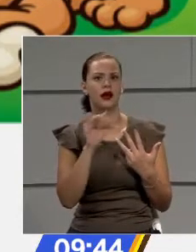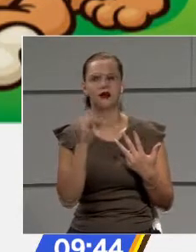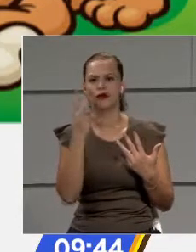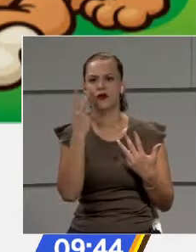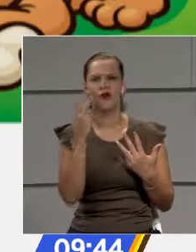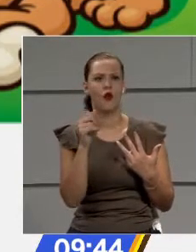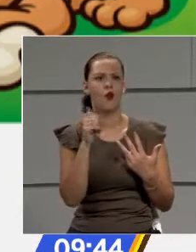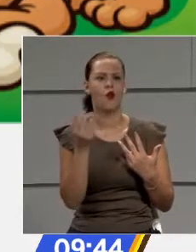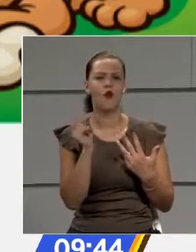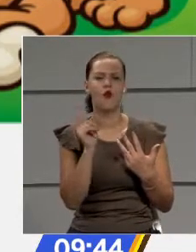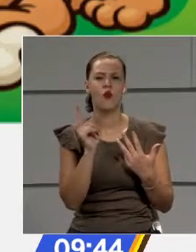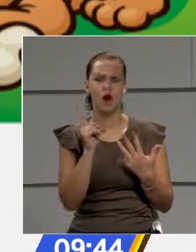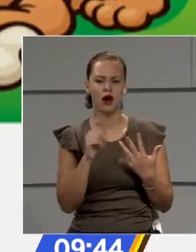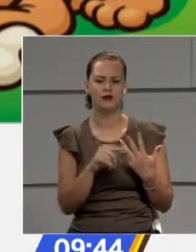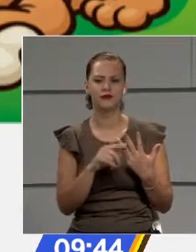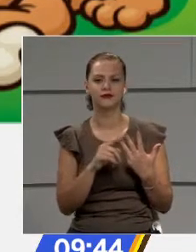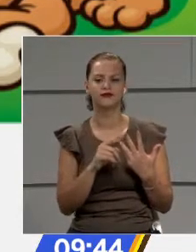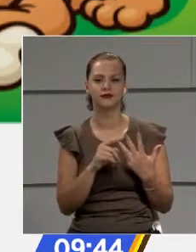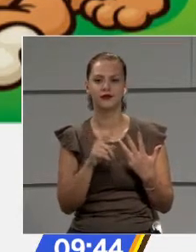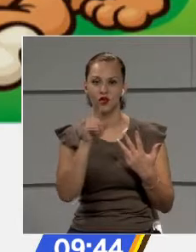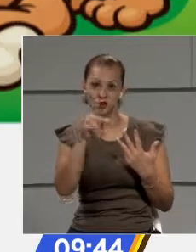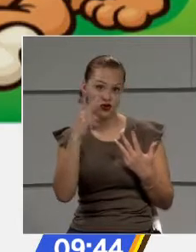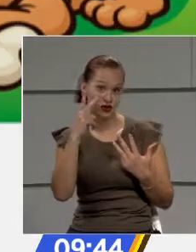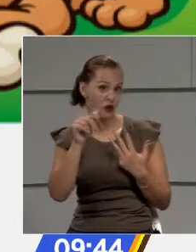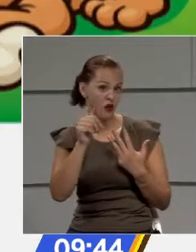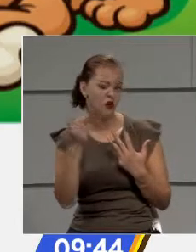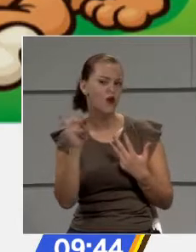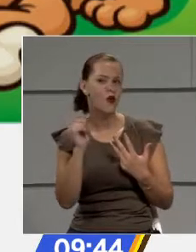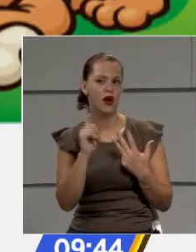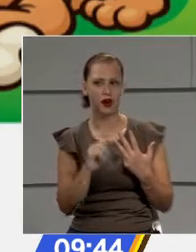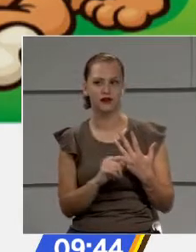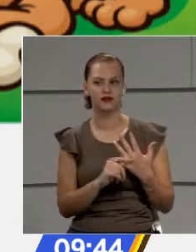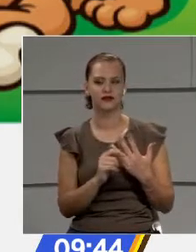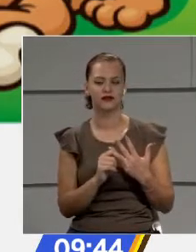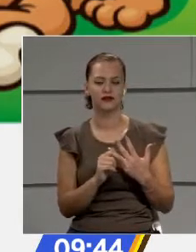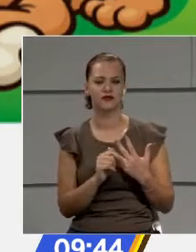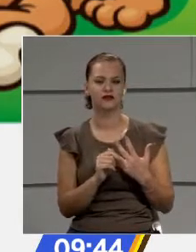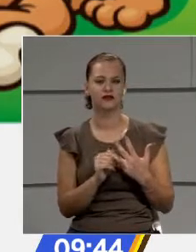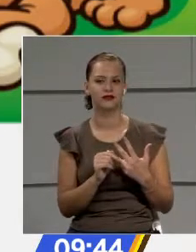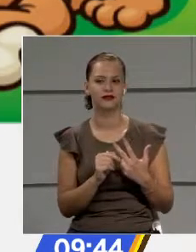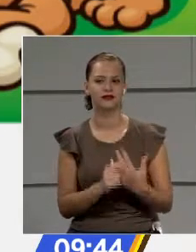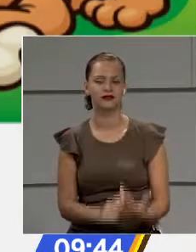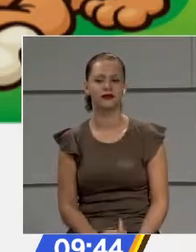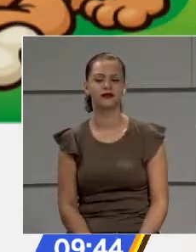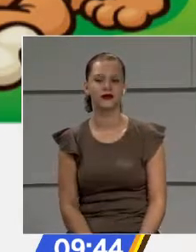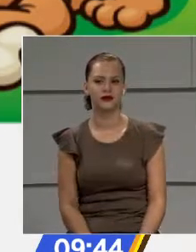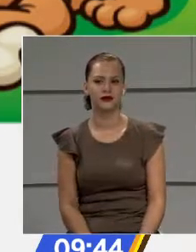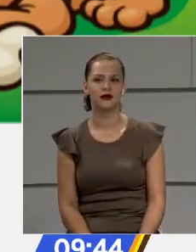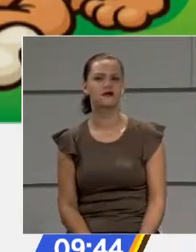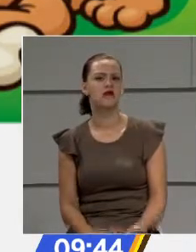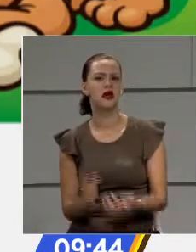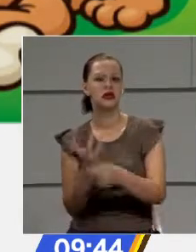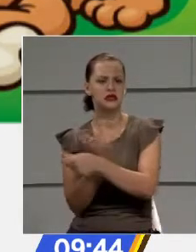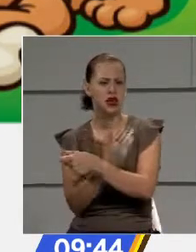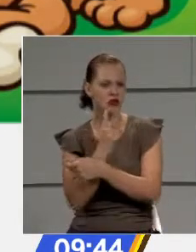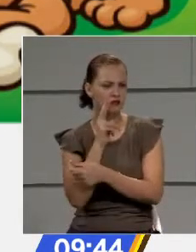otra. ¿Ustedes ven otra? Ok, el zacatito está